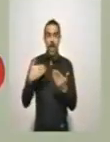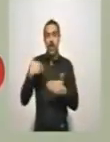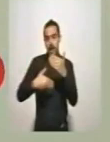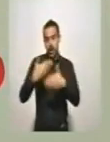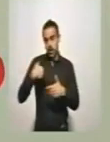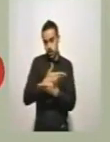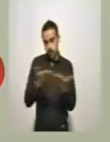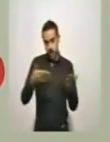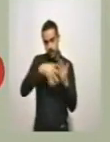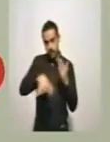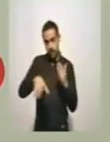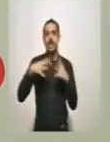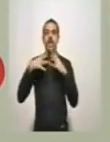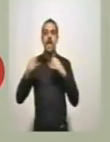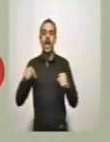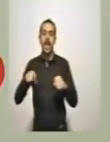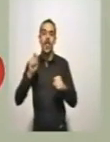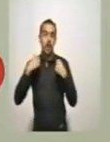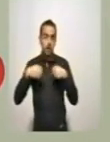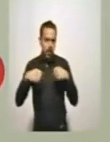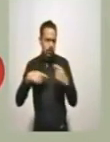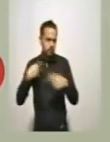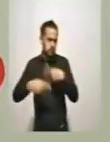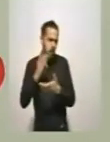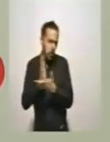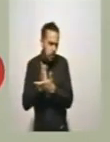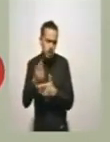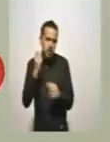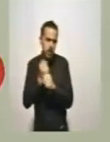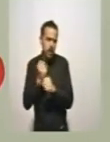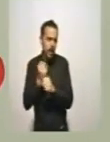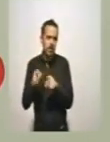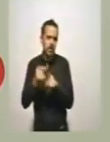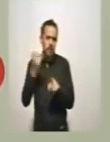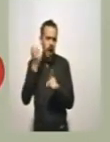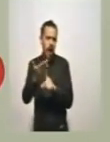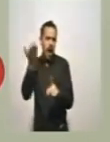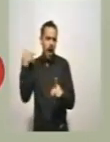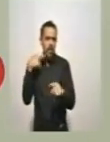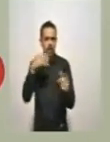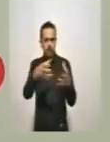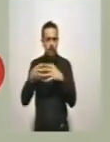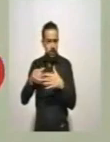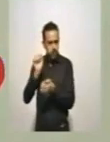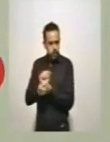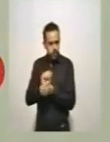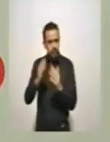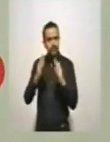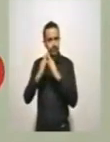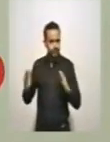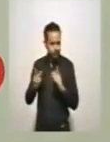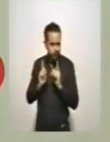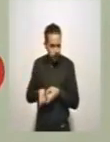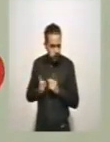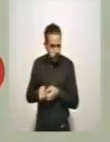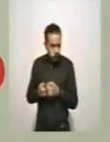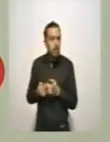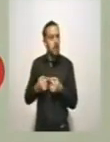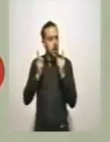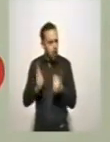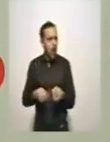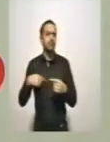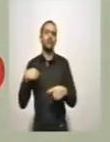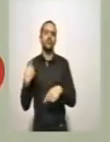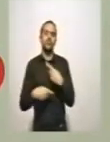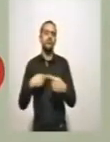trabajando, como lo hicimos el primer día de este periodo de aislamiento social preventivo y obligatorio, en dos líneas de trabajo muy concretas. La primera,